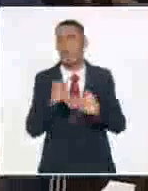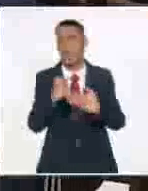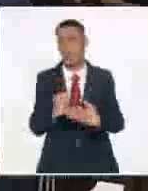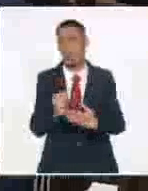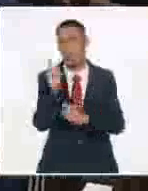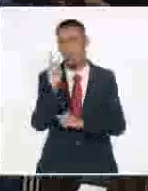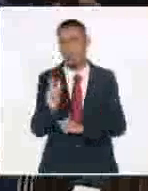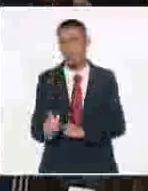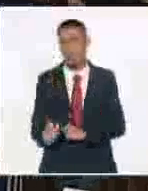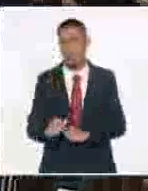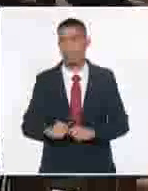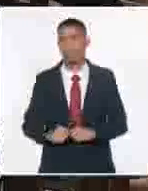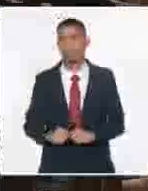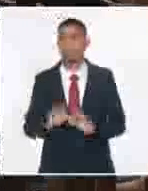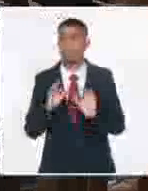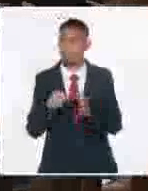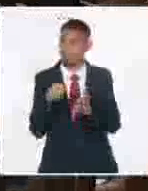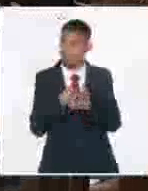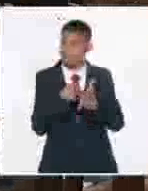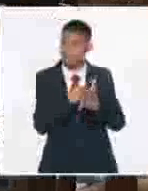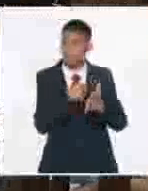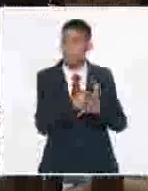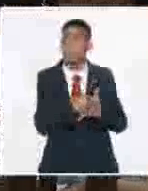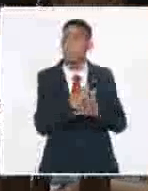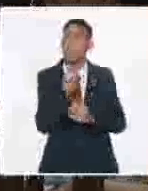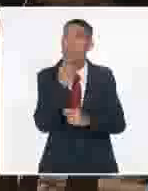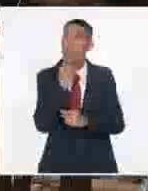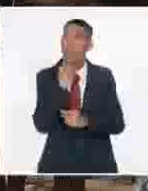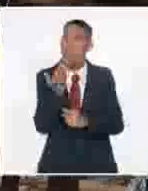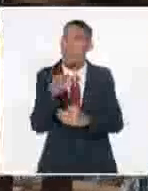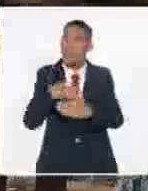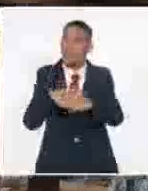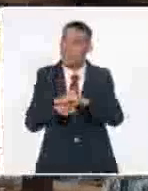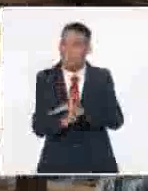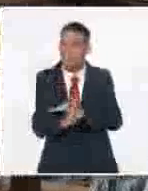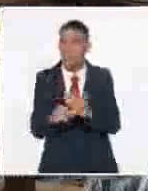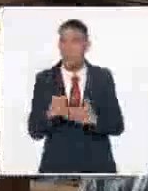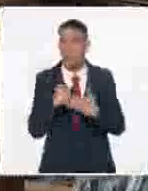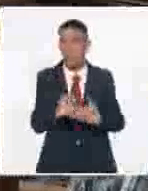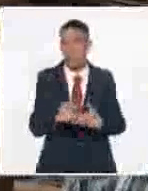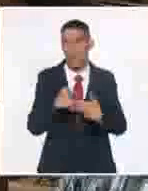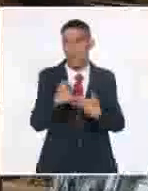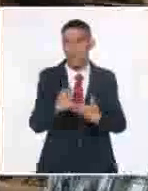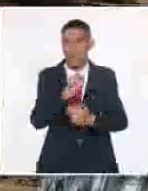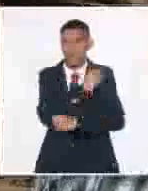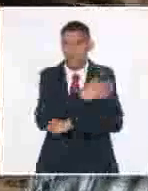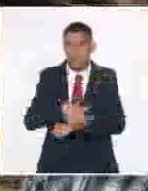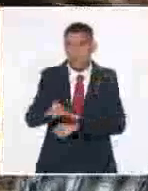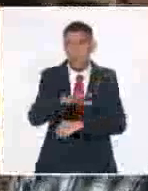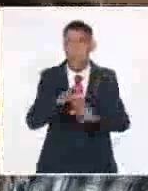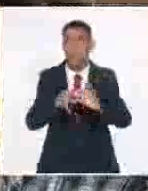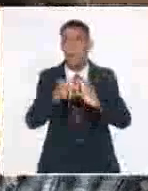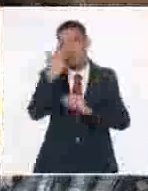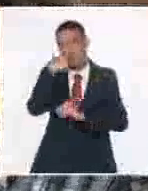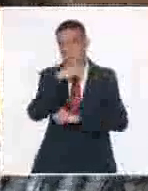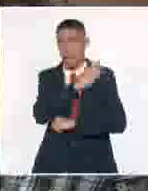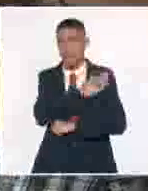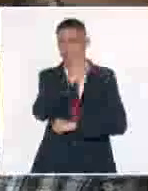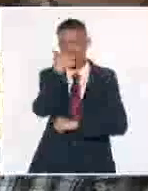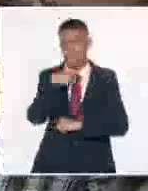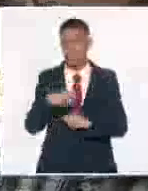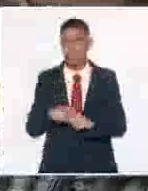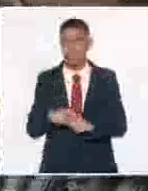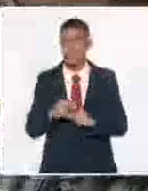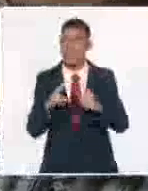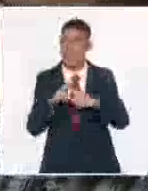en el enfrentamiento para permitir el acceso de ayuda a Gaza y garantizar la protección